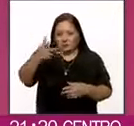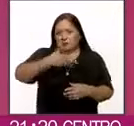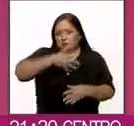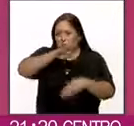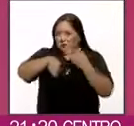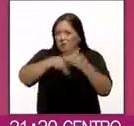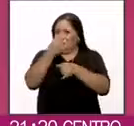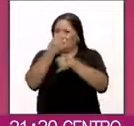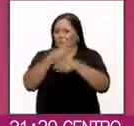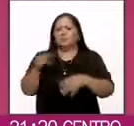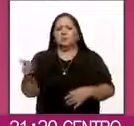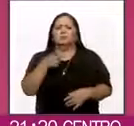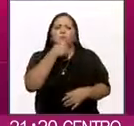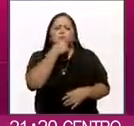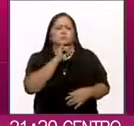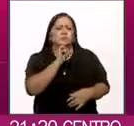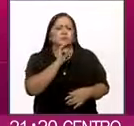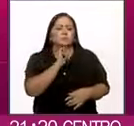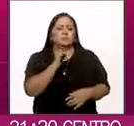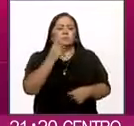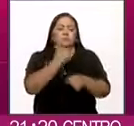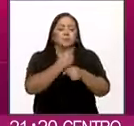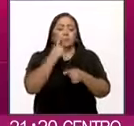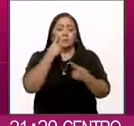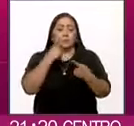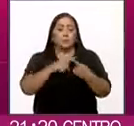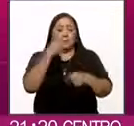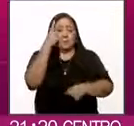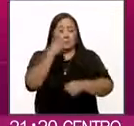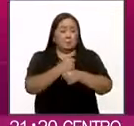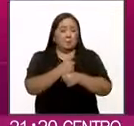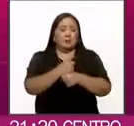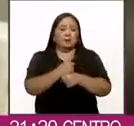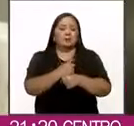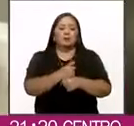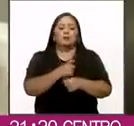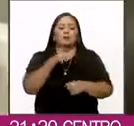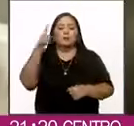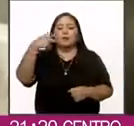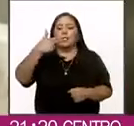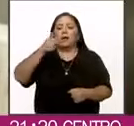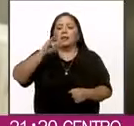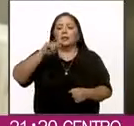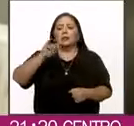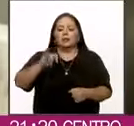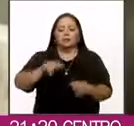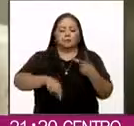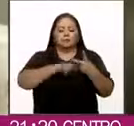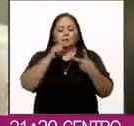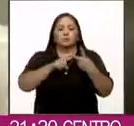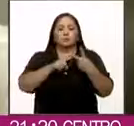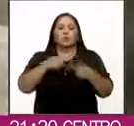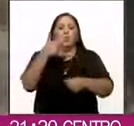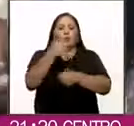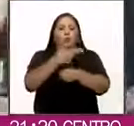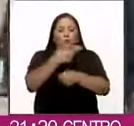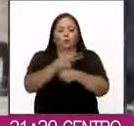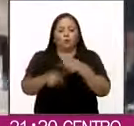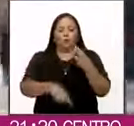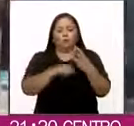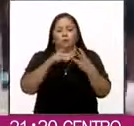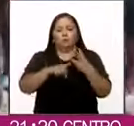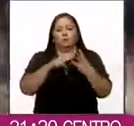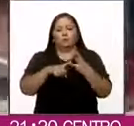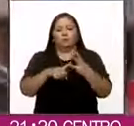dato? Sí, tenemos el dato primero de que las principales nacionalidades son primero Haití, en segundo lugar Honduras, en